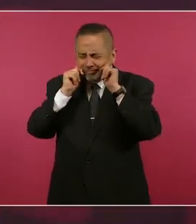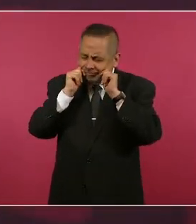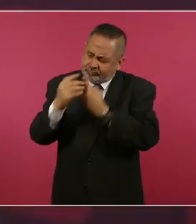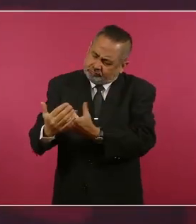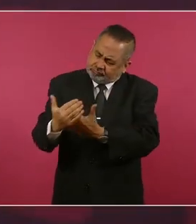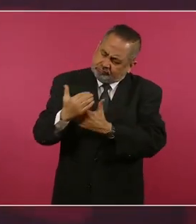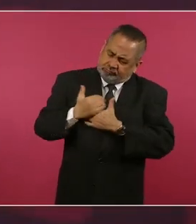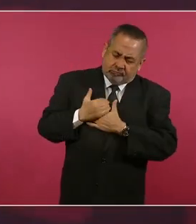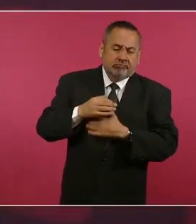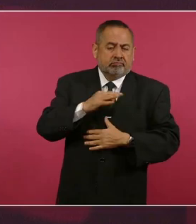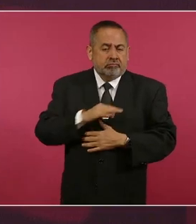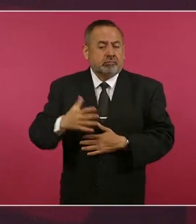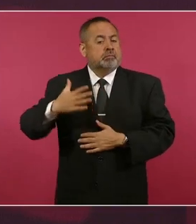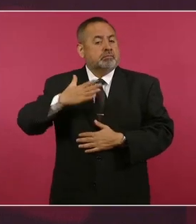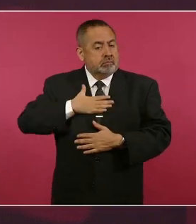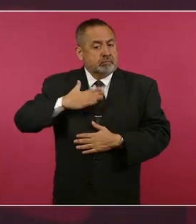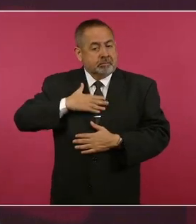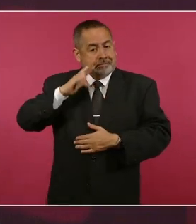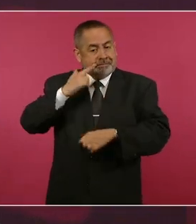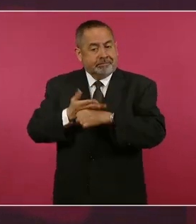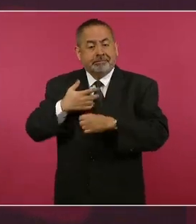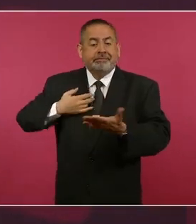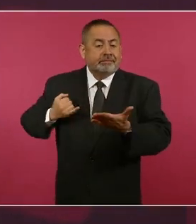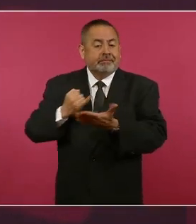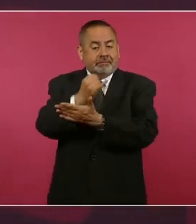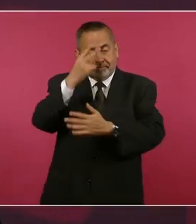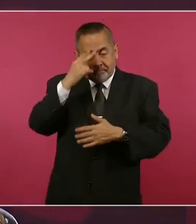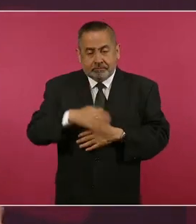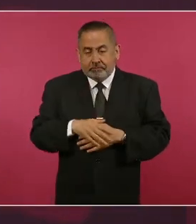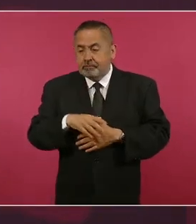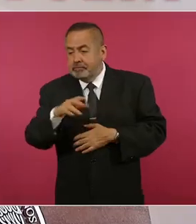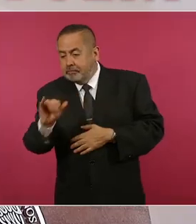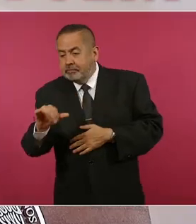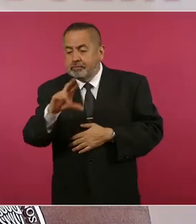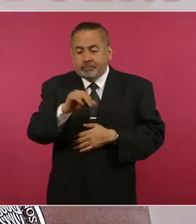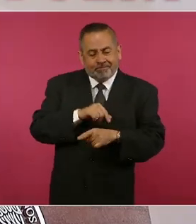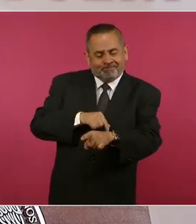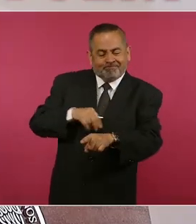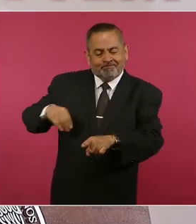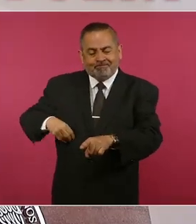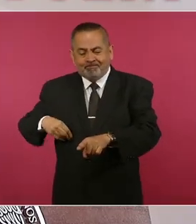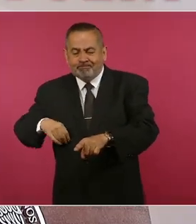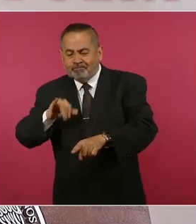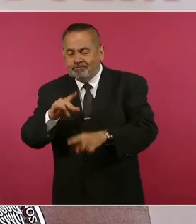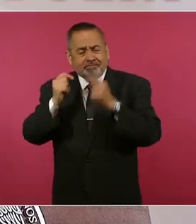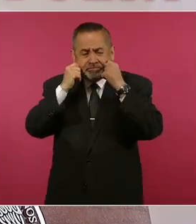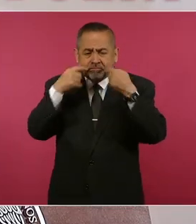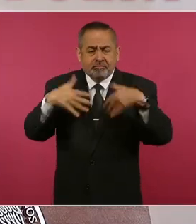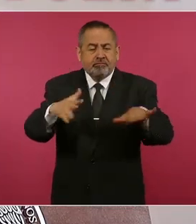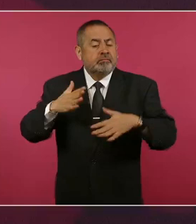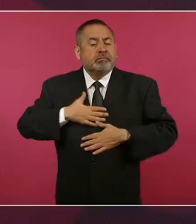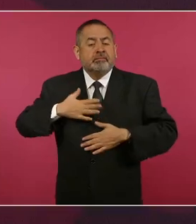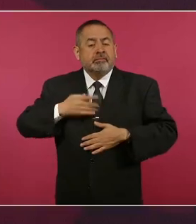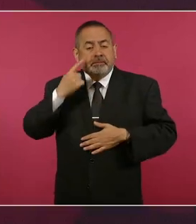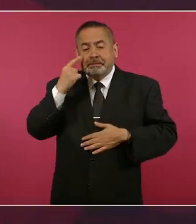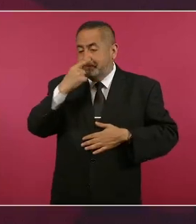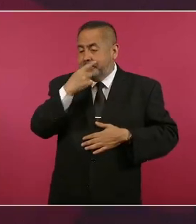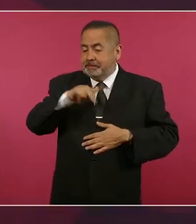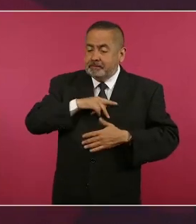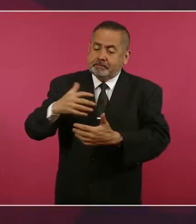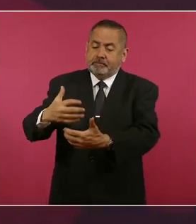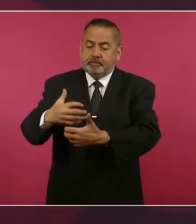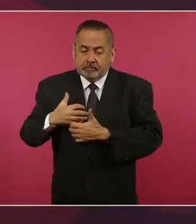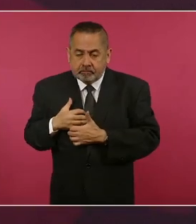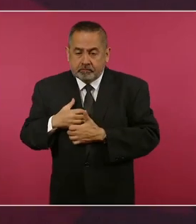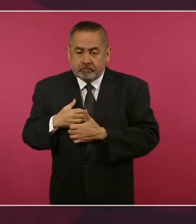país asilante, nos corresponde determinar si hay presunción, si hay una persecución política, y le corresponde a Ecuador otorgar